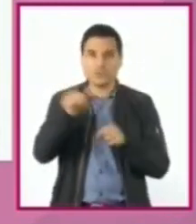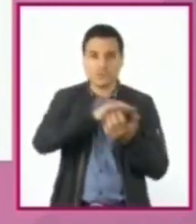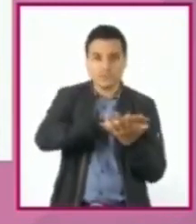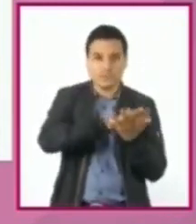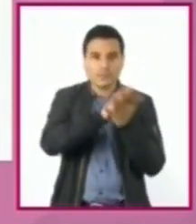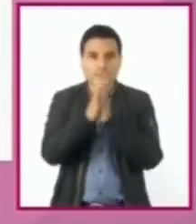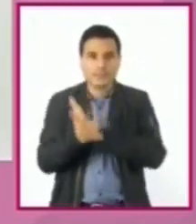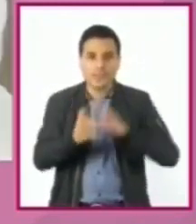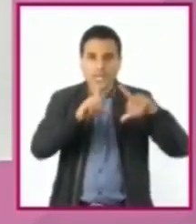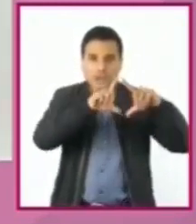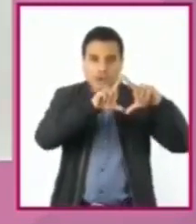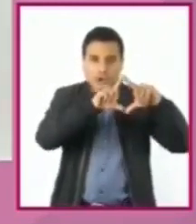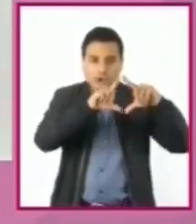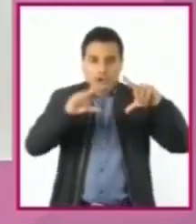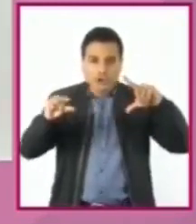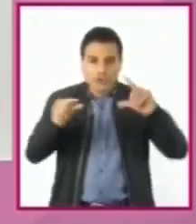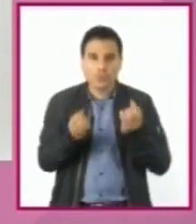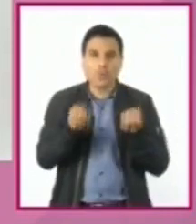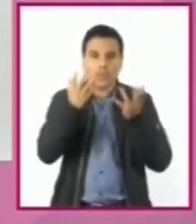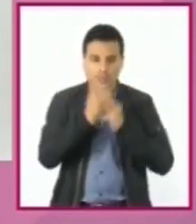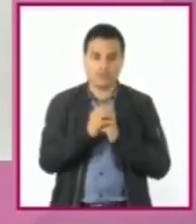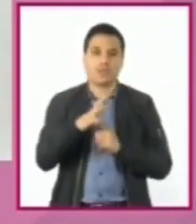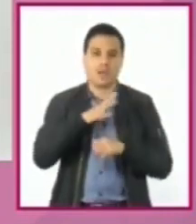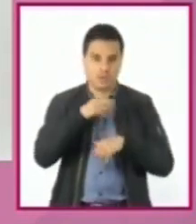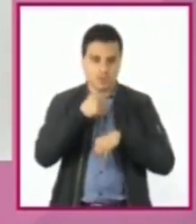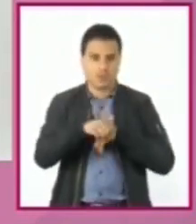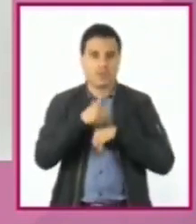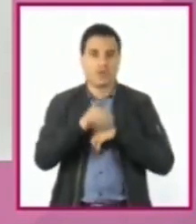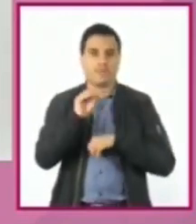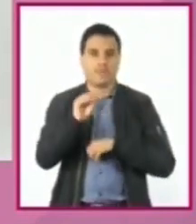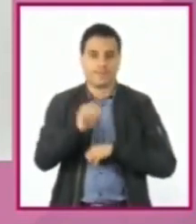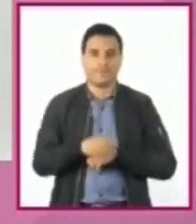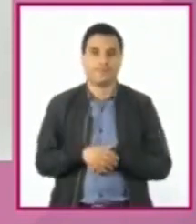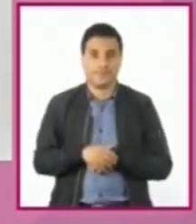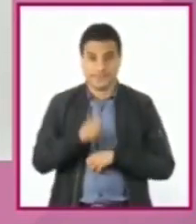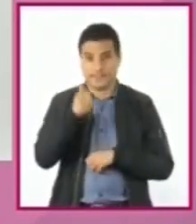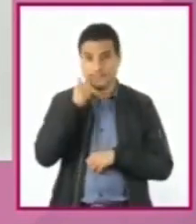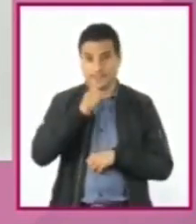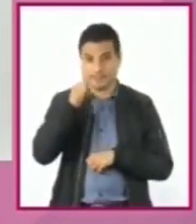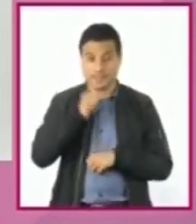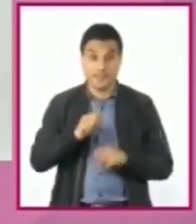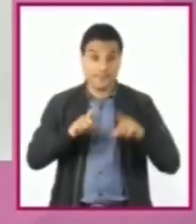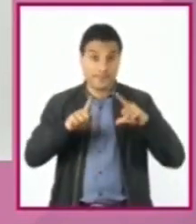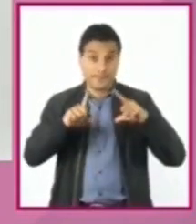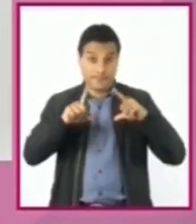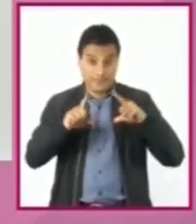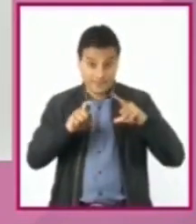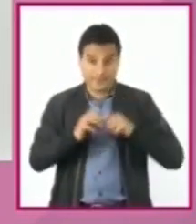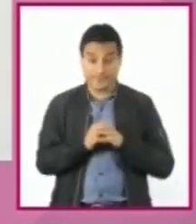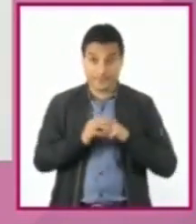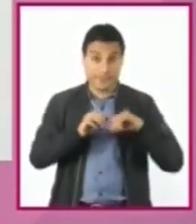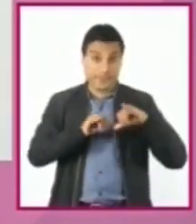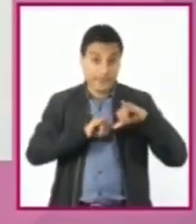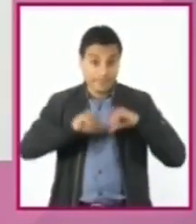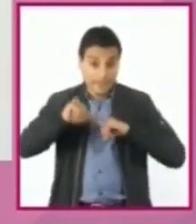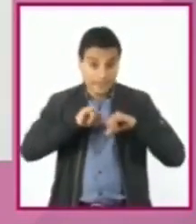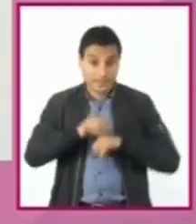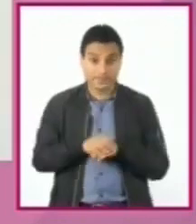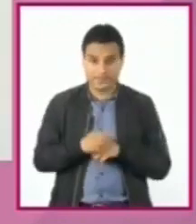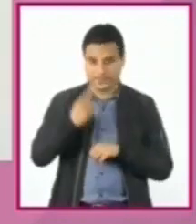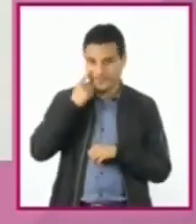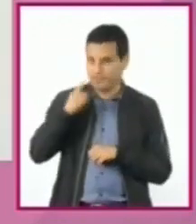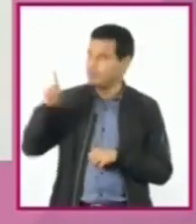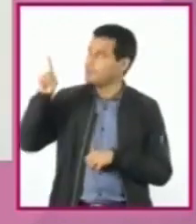señalar que representaciones cartográficas y representaciones del espacio geográfico son dos cosas distintas.